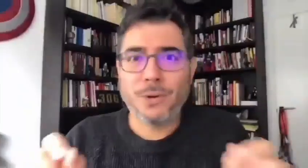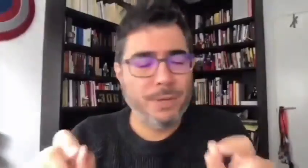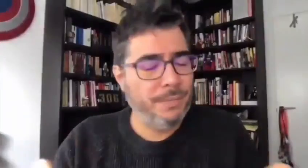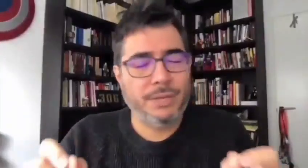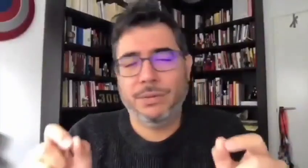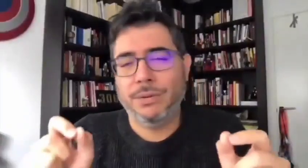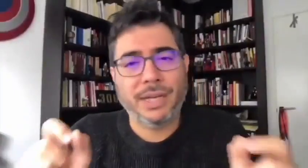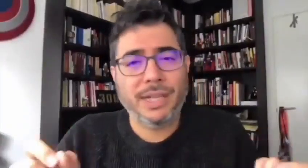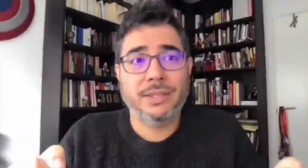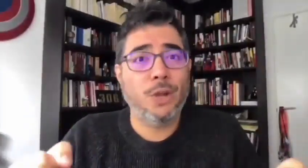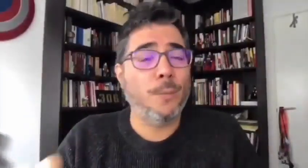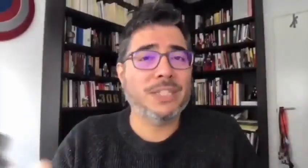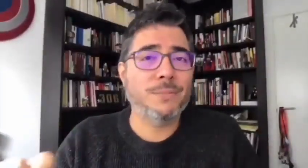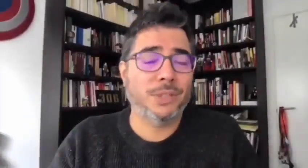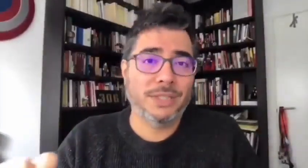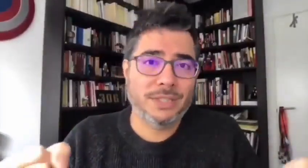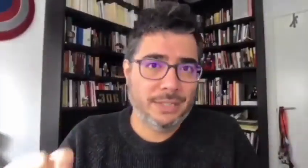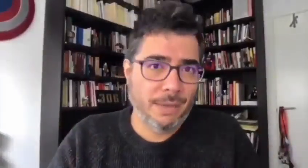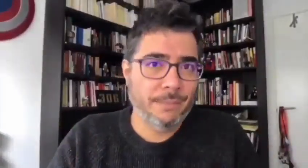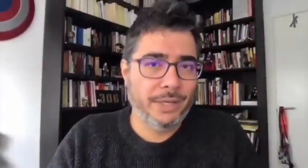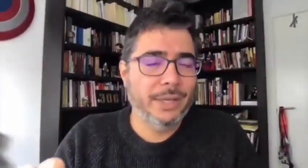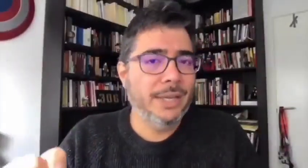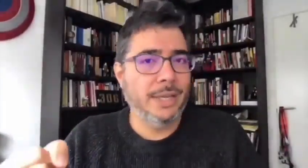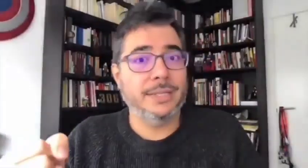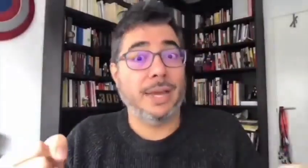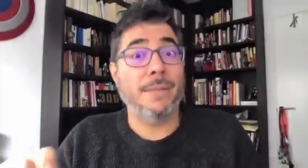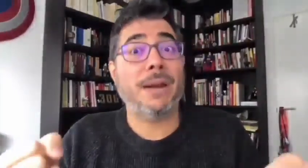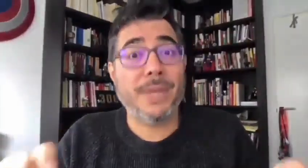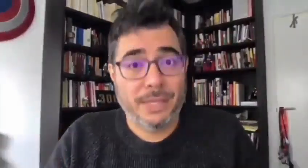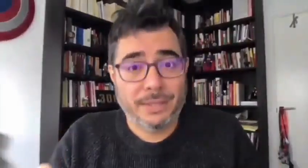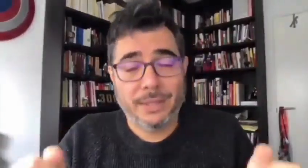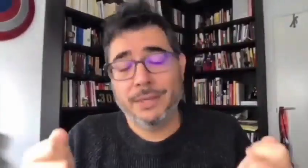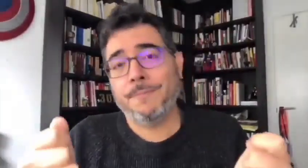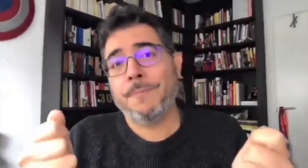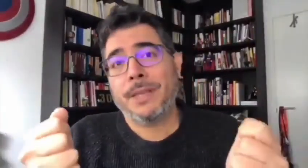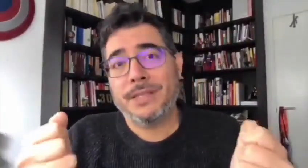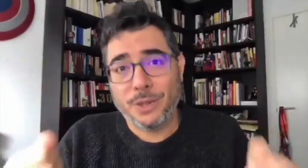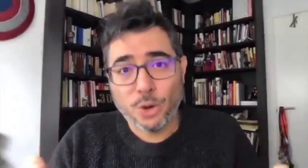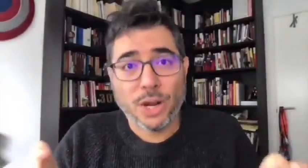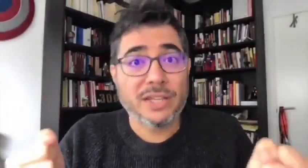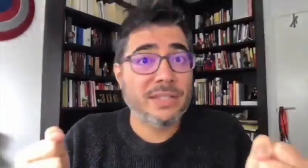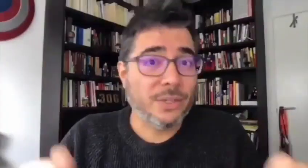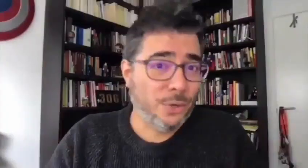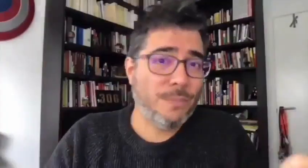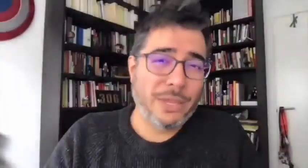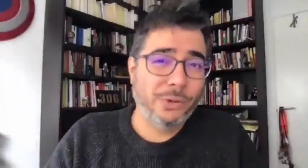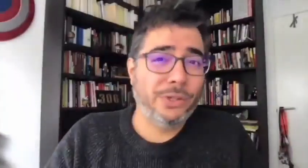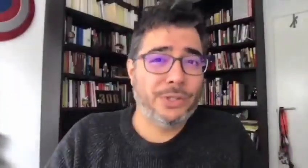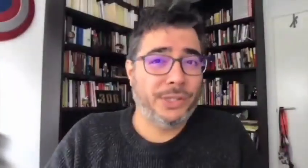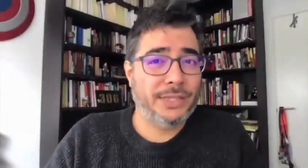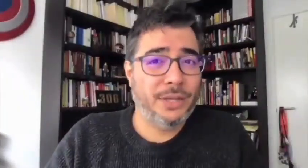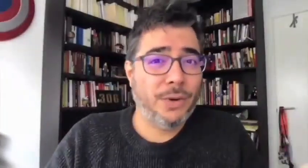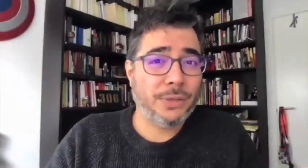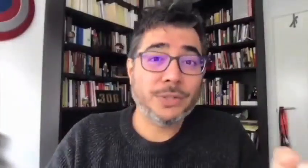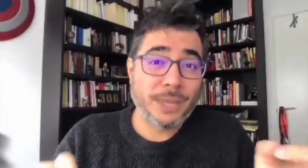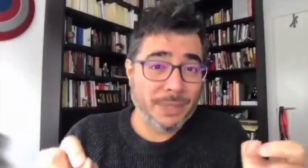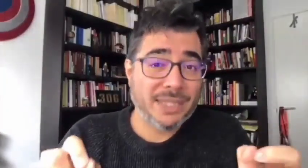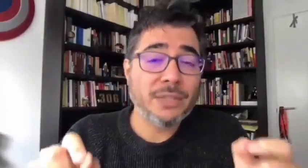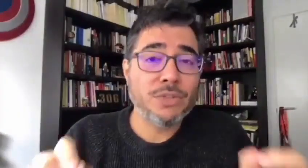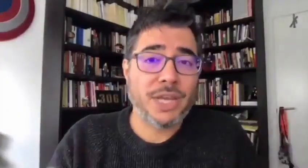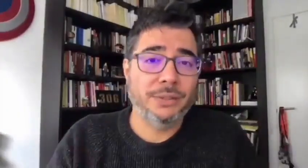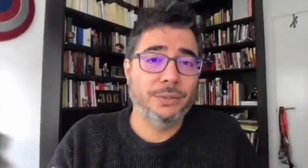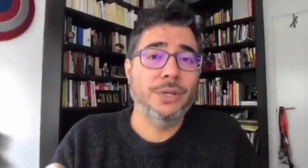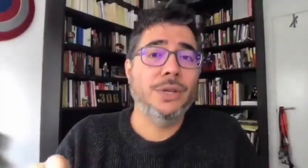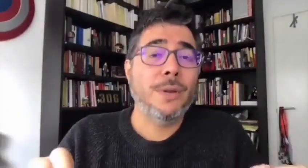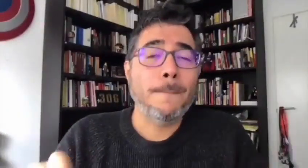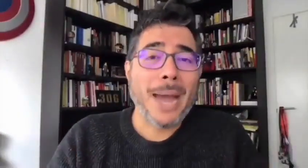primero lo primero lo urgente lo más importante siempre salvar vidas señora señor mayor de 85 años que